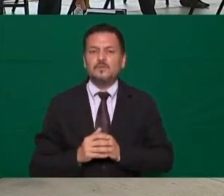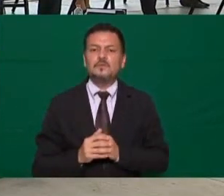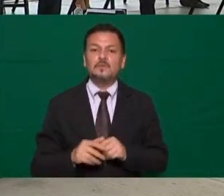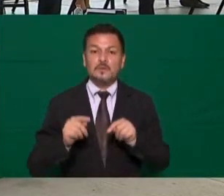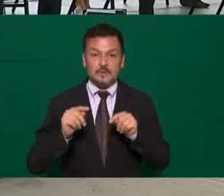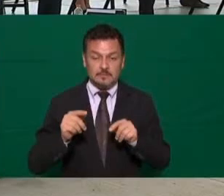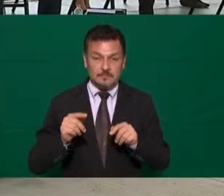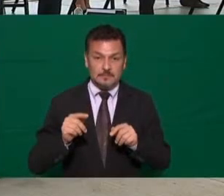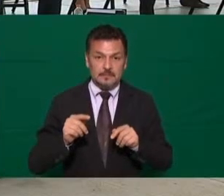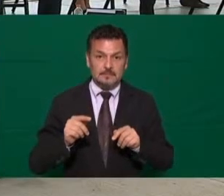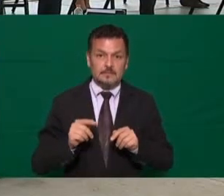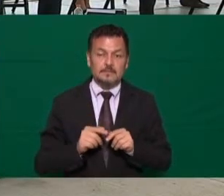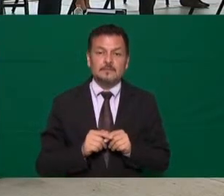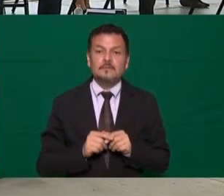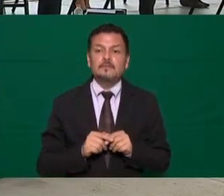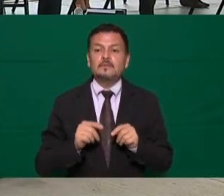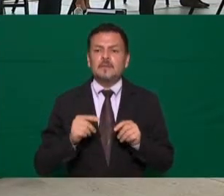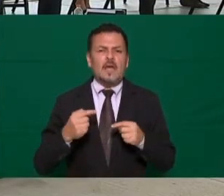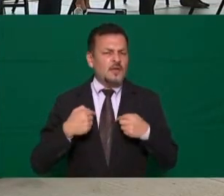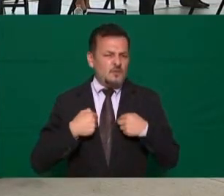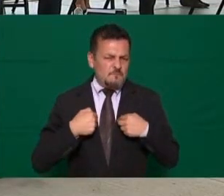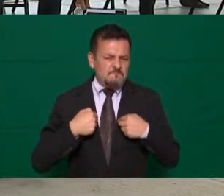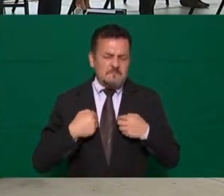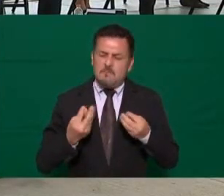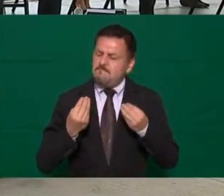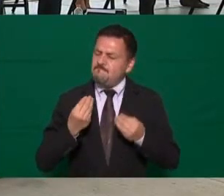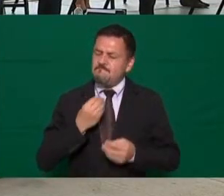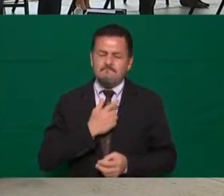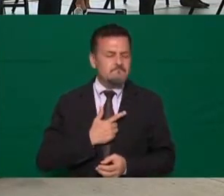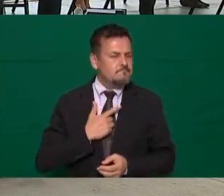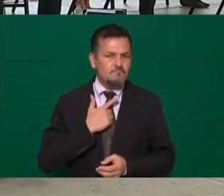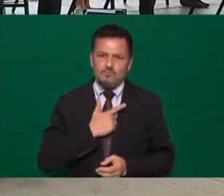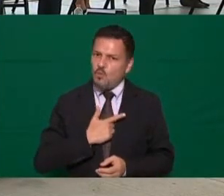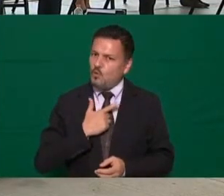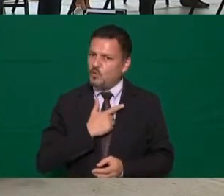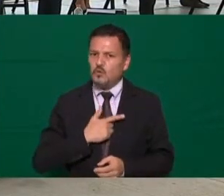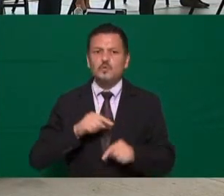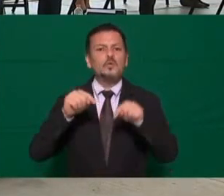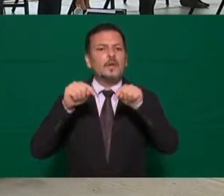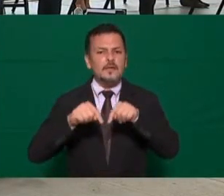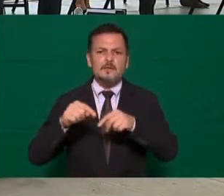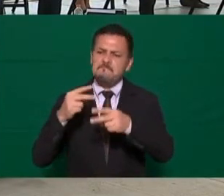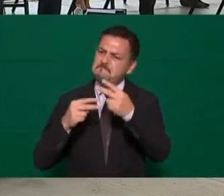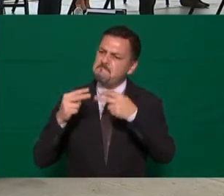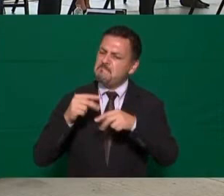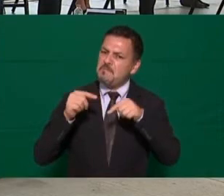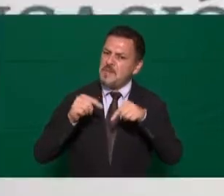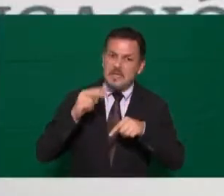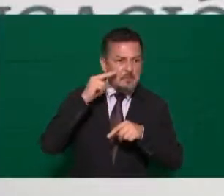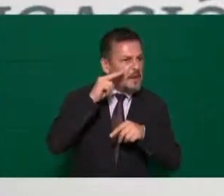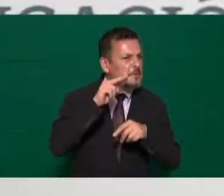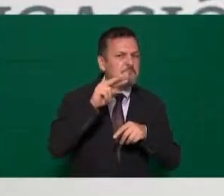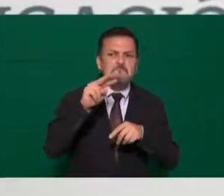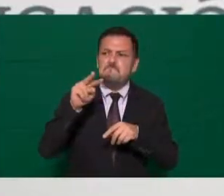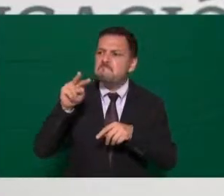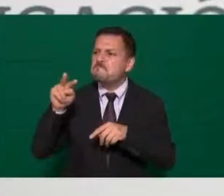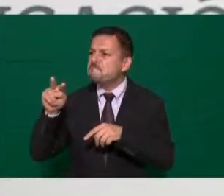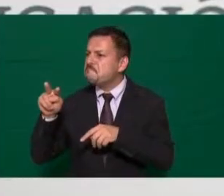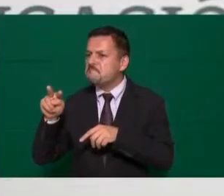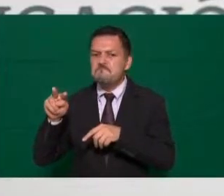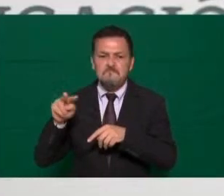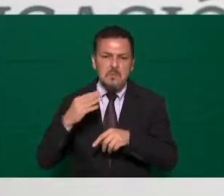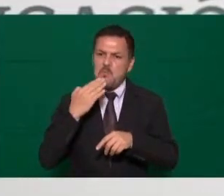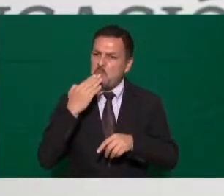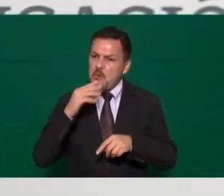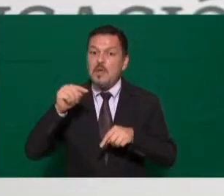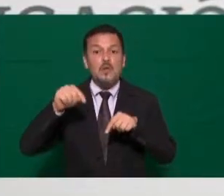Y me da mucho gusto estar aquí constatando uno